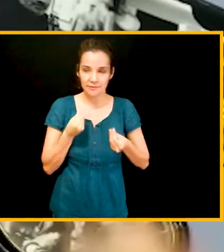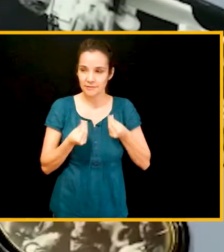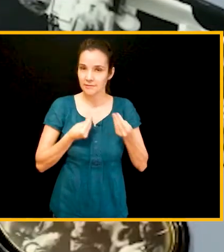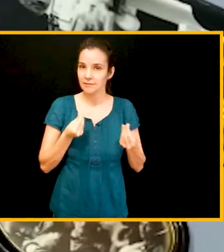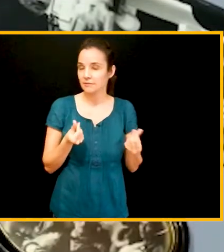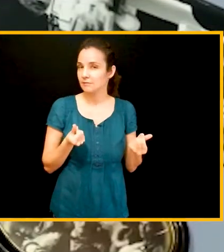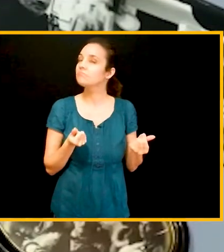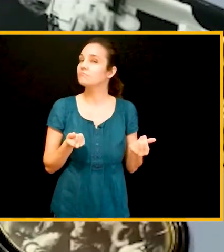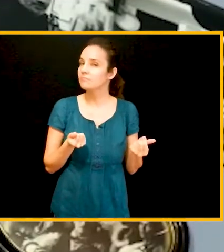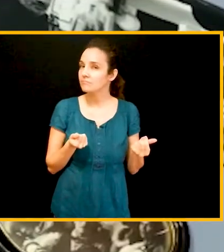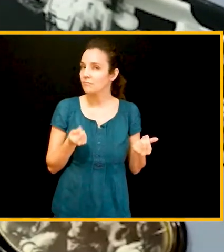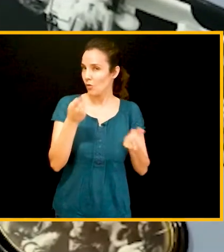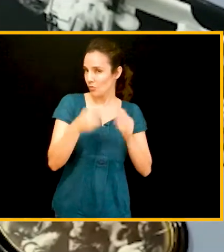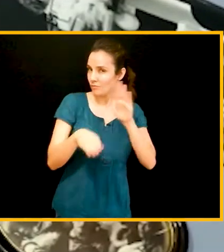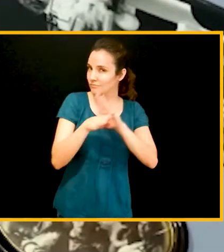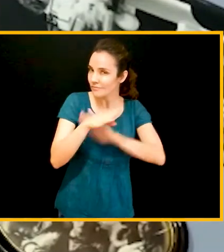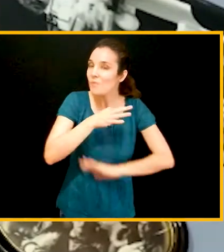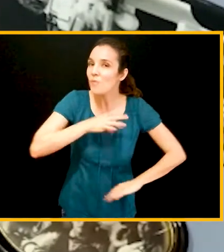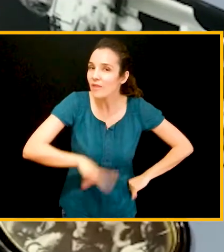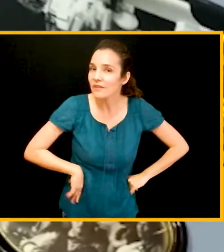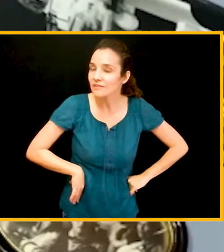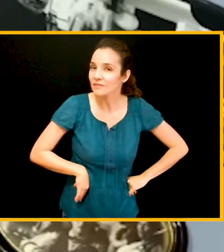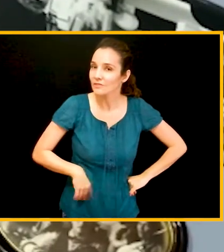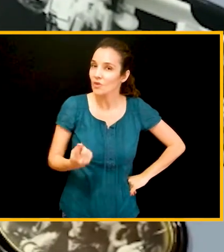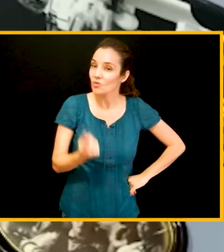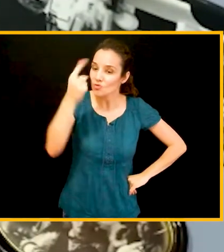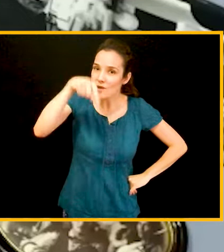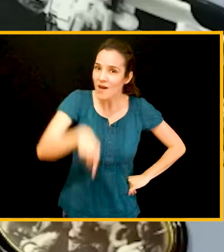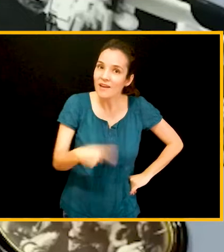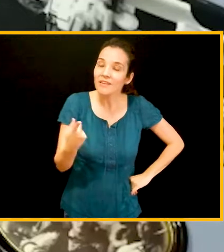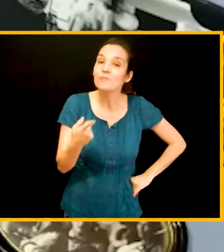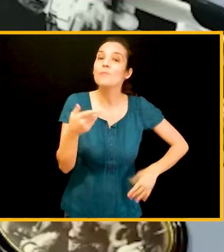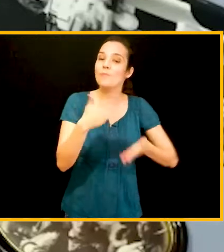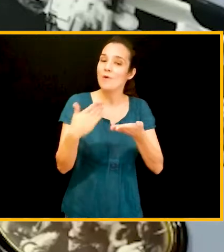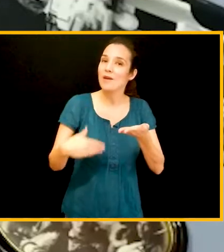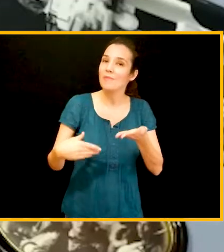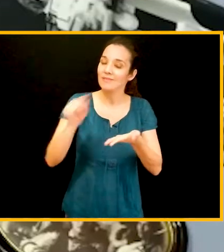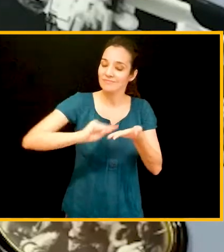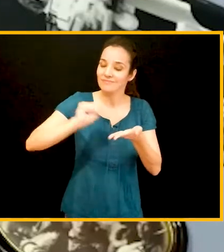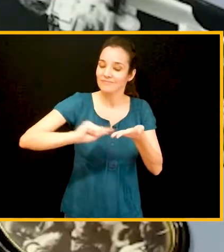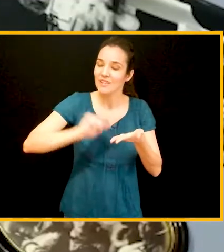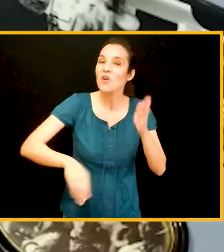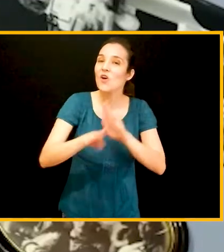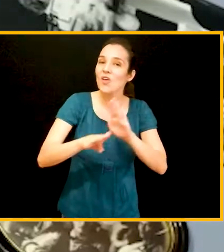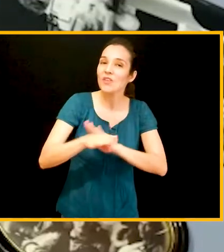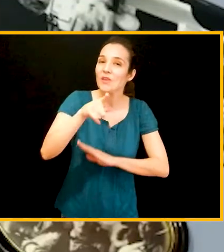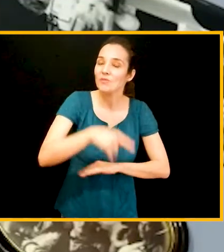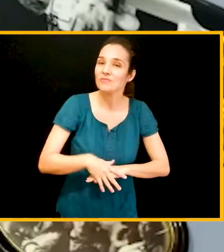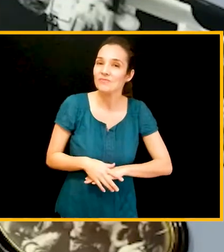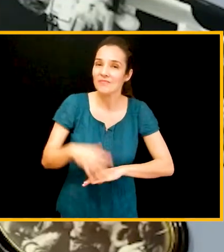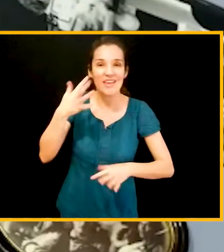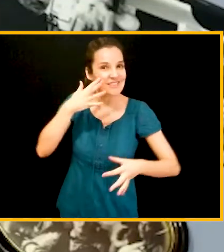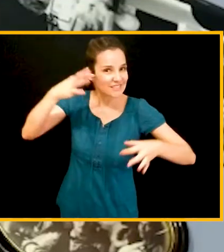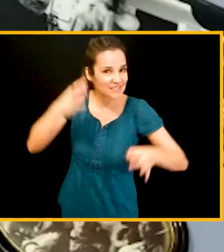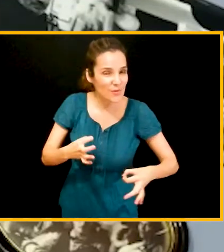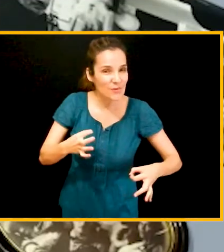¿Y por qué no lo sigues tú? Súbete aquí y síguelo tú, que seguramente